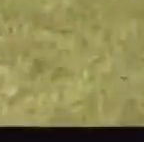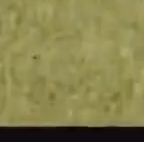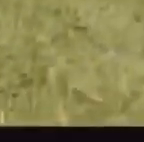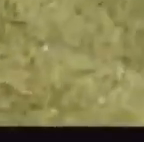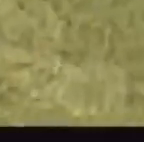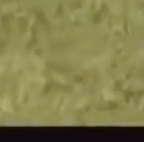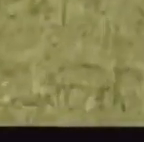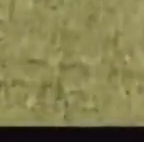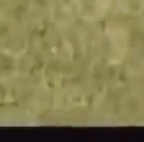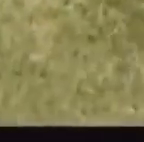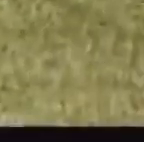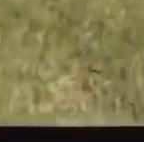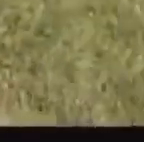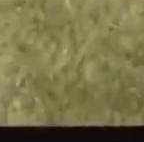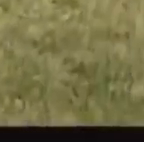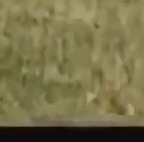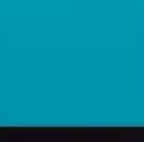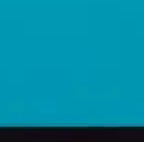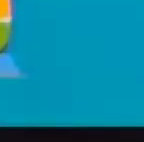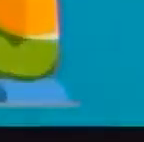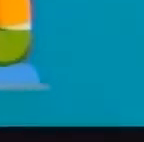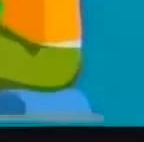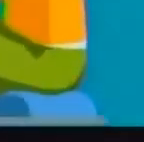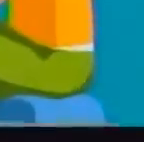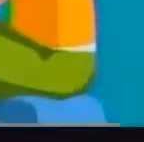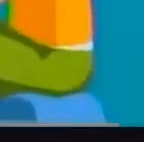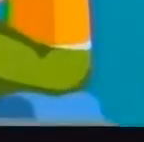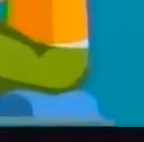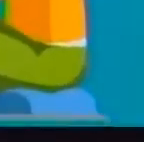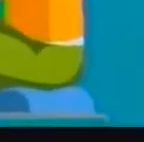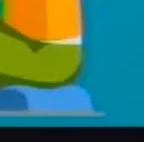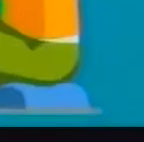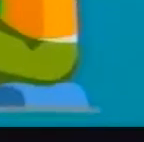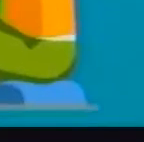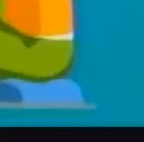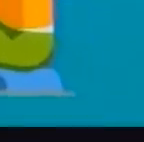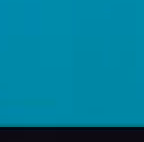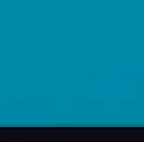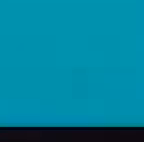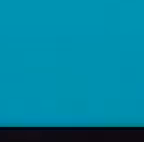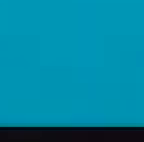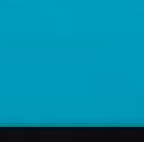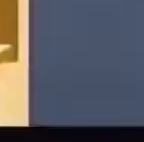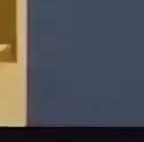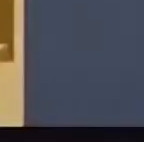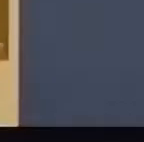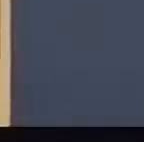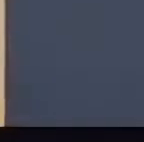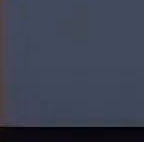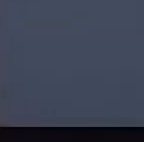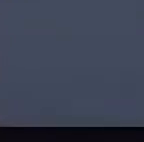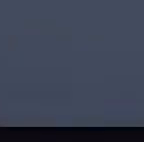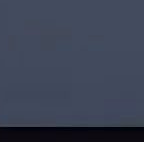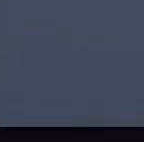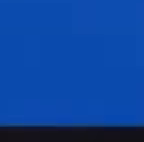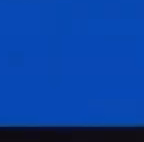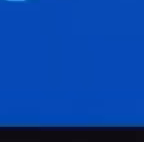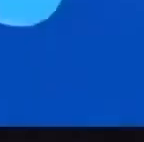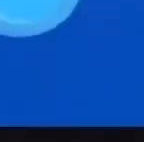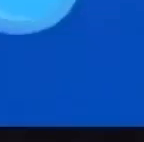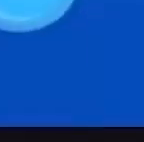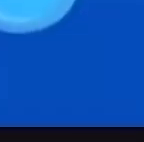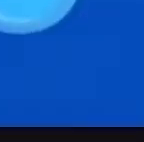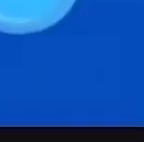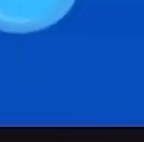muy bien de ellos. Por eso, hazle caso a tus papás. No salgas de casa para no enfermarte y lávate